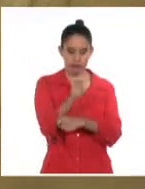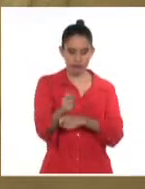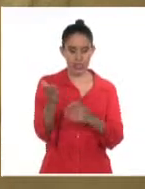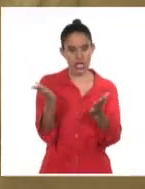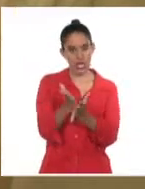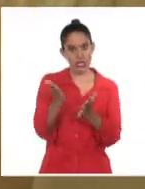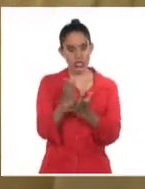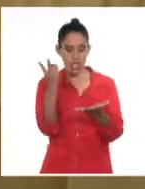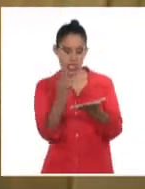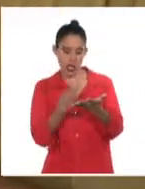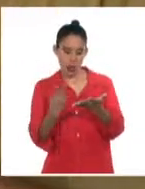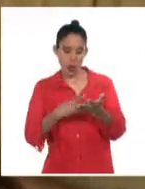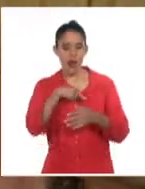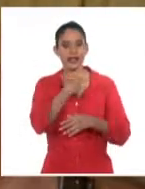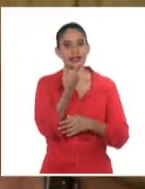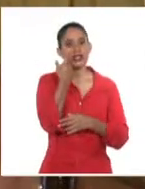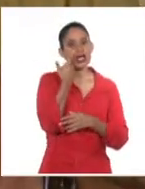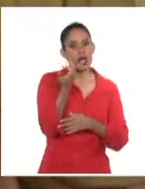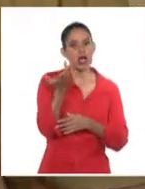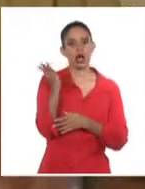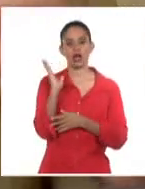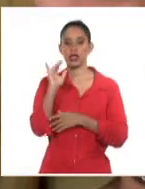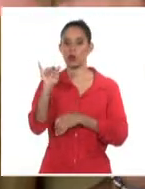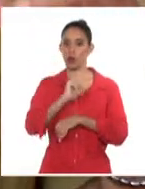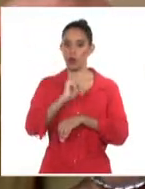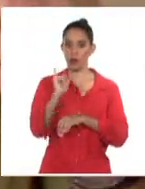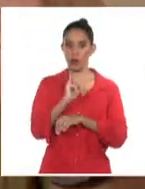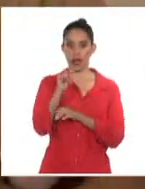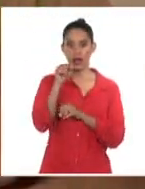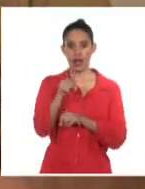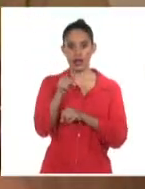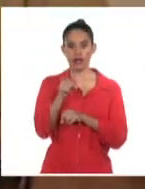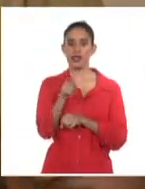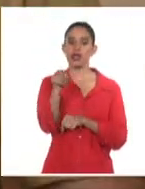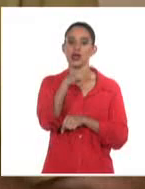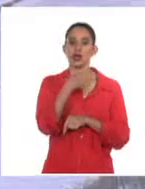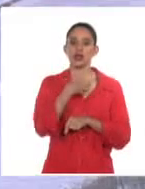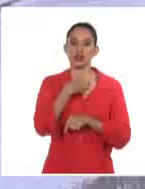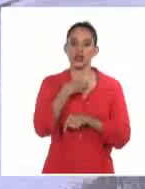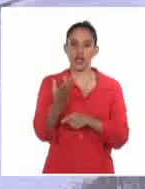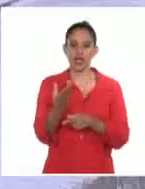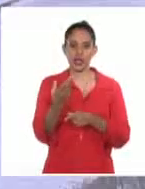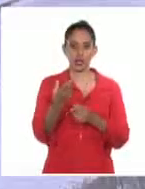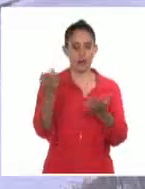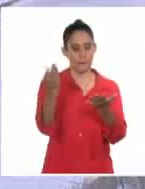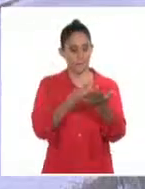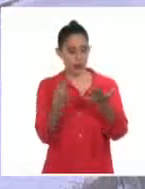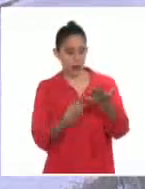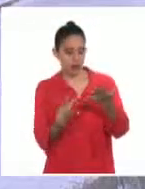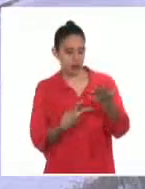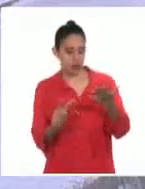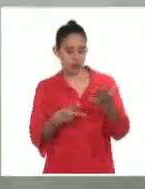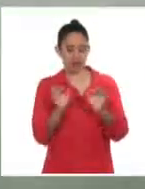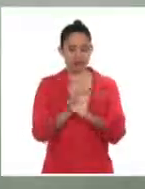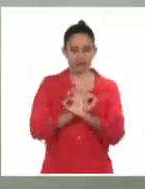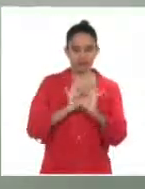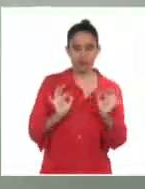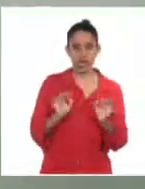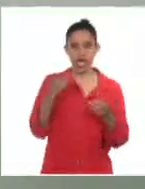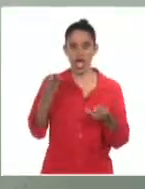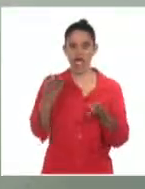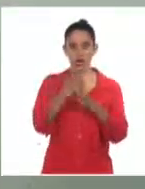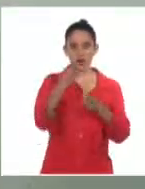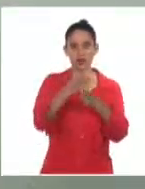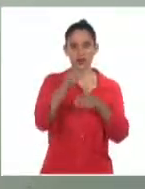este caso que le estoy dando hoy, la perspectiva que ellos tienen que tener en cuenta a la hora de hacer un boceto. Construida por sus propios alumnos hace